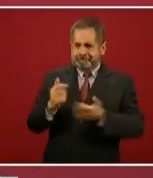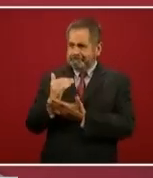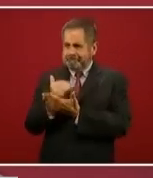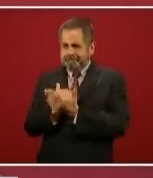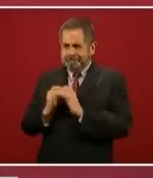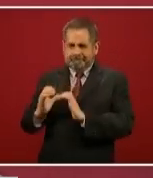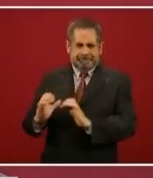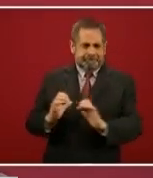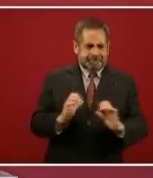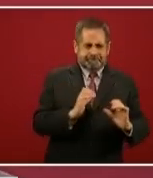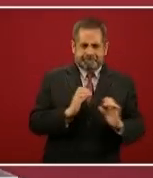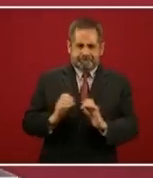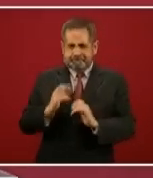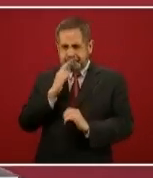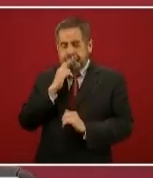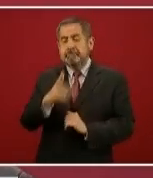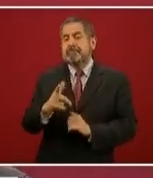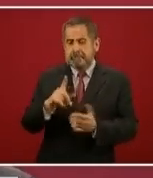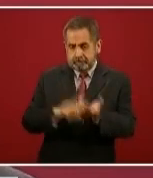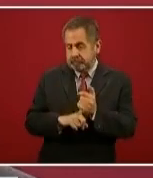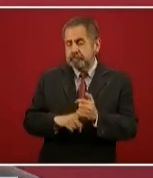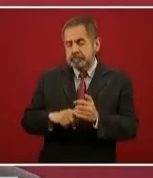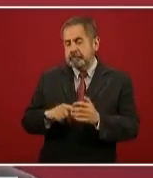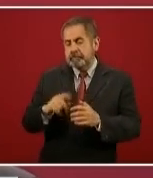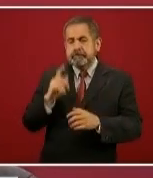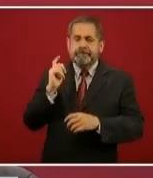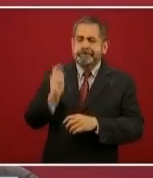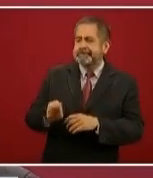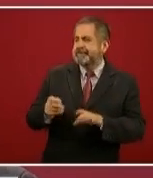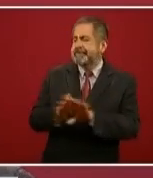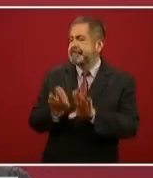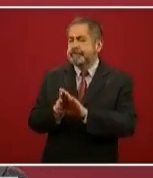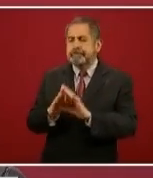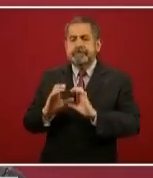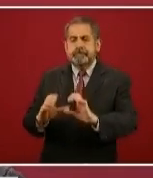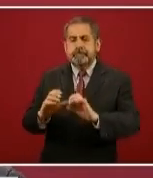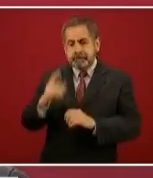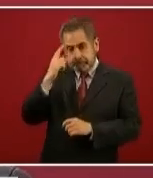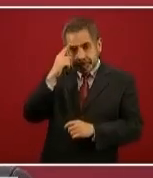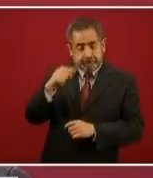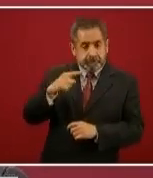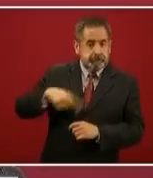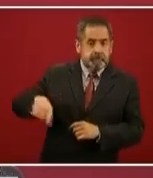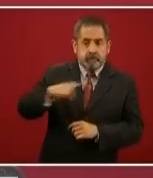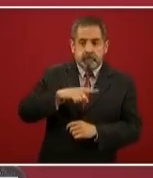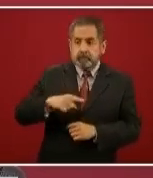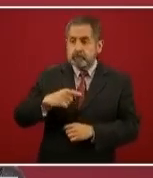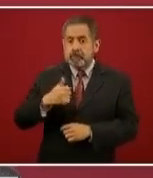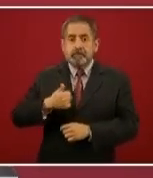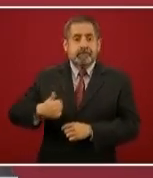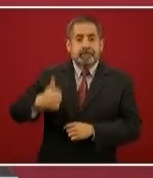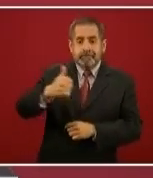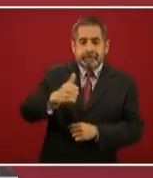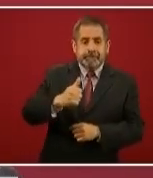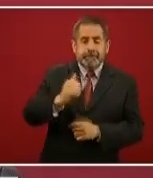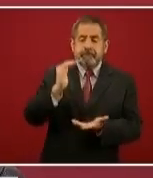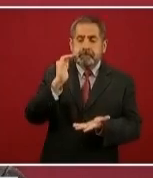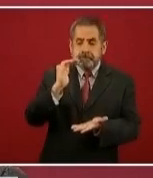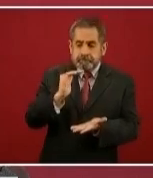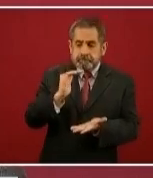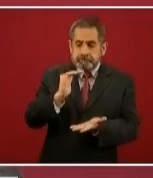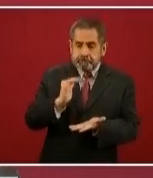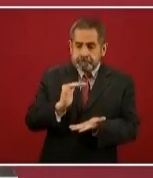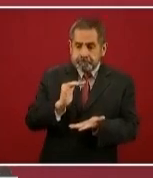riesgo. Administrar el riesgo, en términos llanos, lo que quiere decir es lograr tener que cada día haya menos